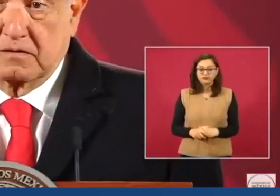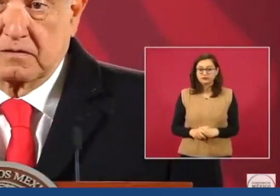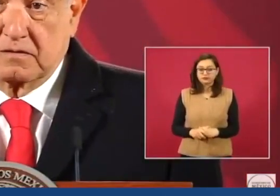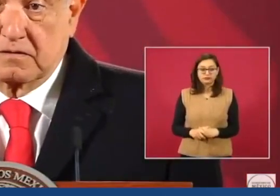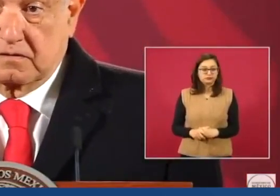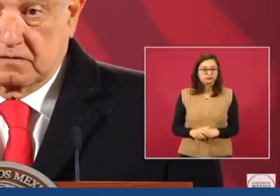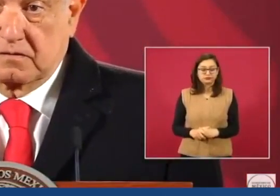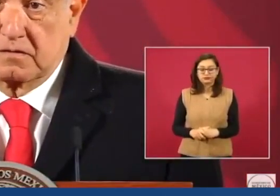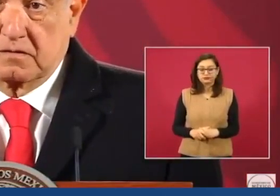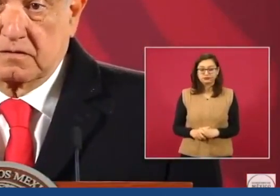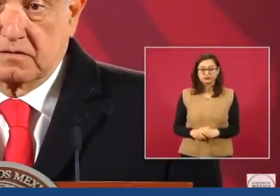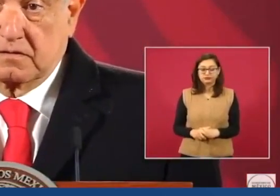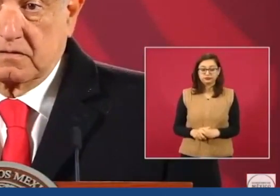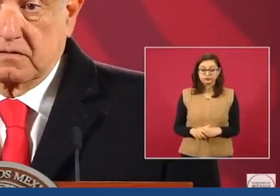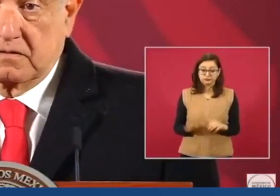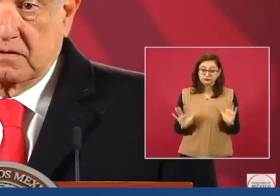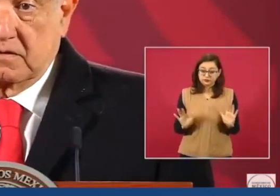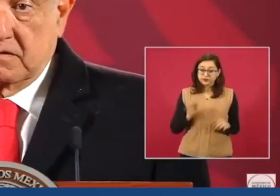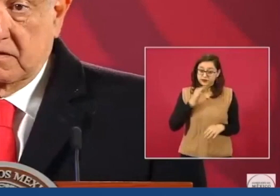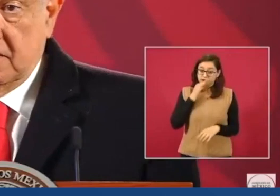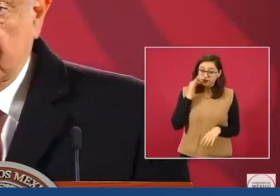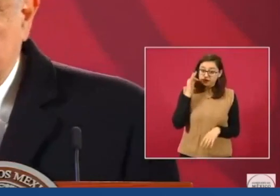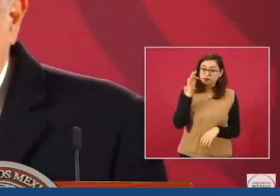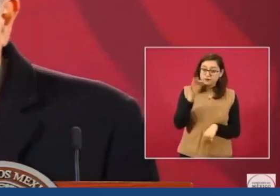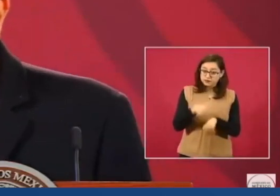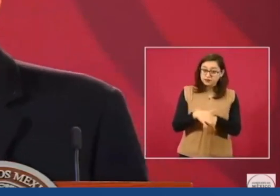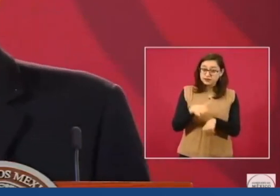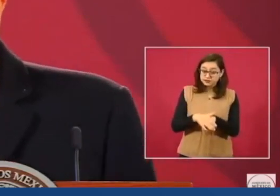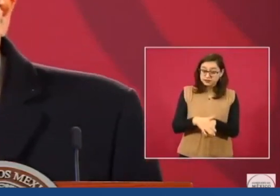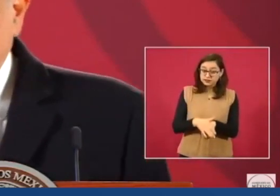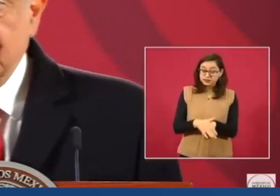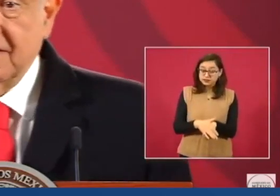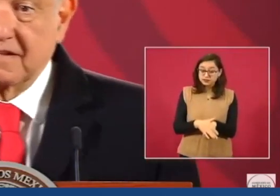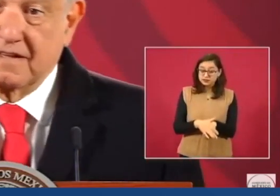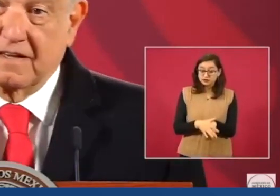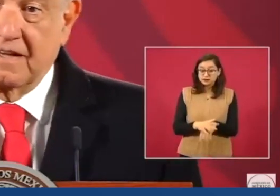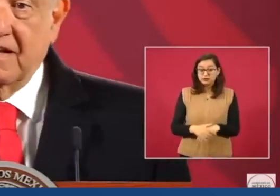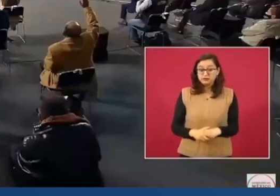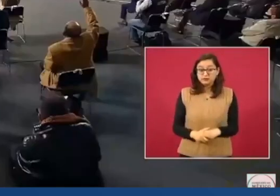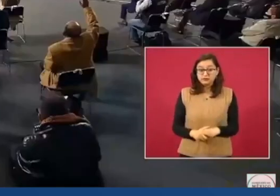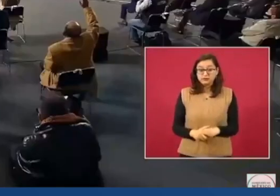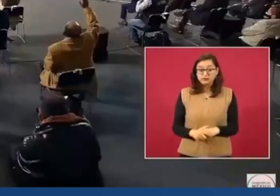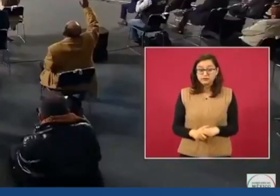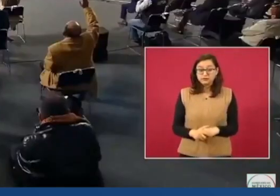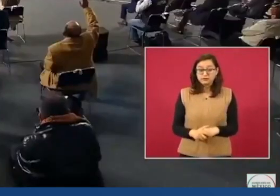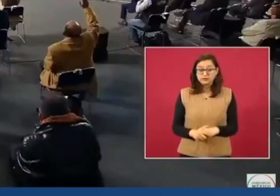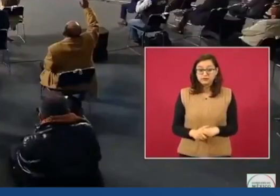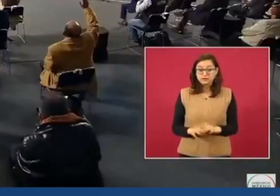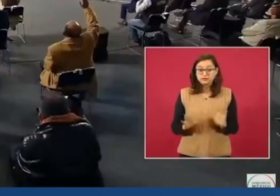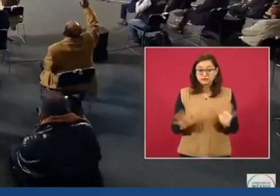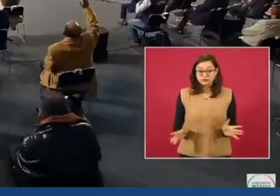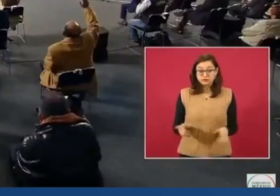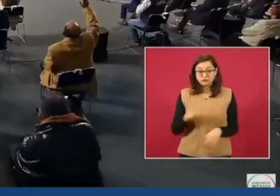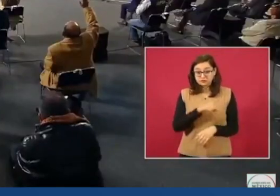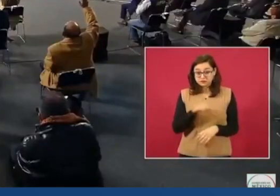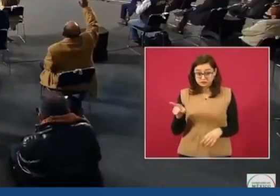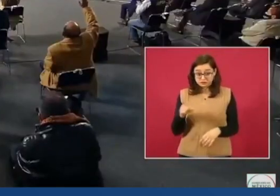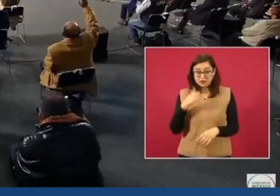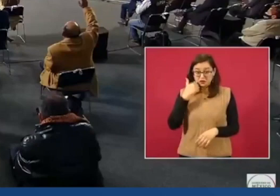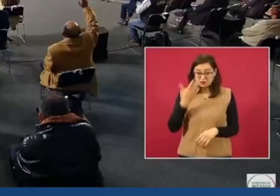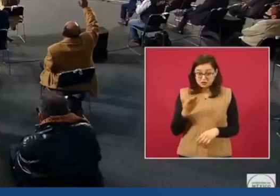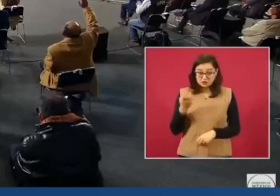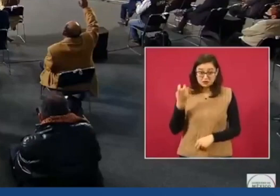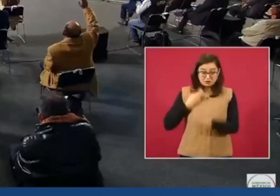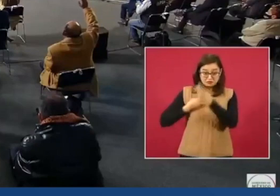gobierno y los servidores públicos, sino también de los medios de comunicación y los periodistas, como lo analiza el escritor Fabricio Mejía